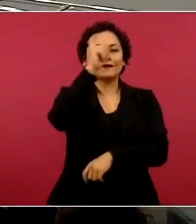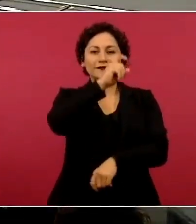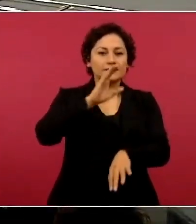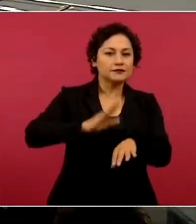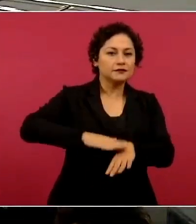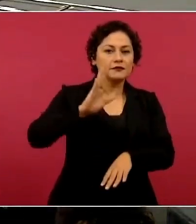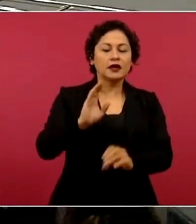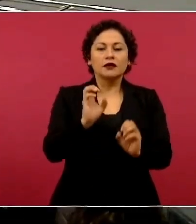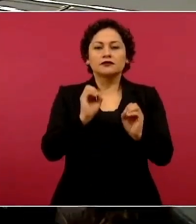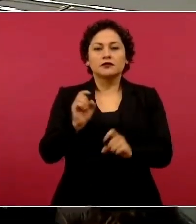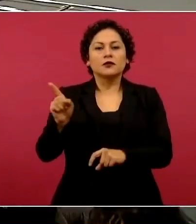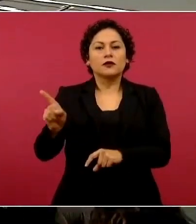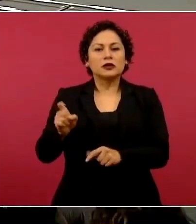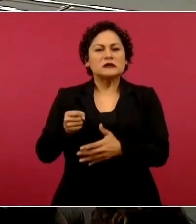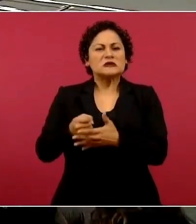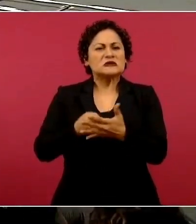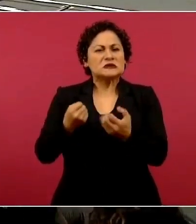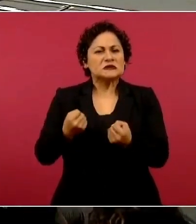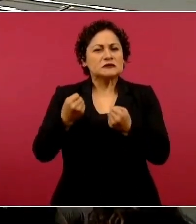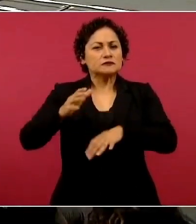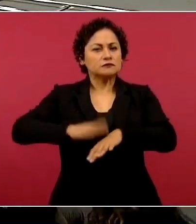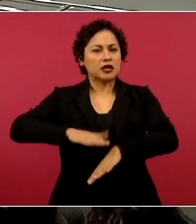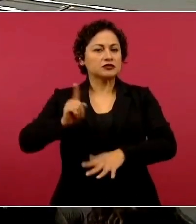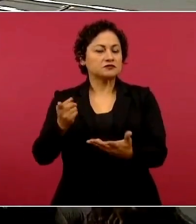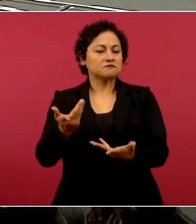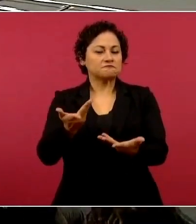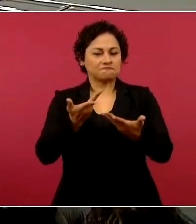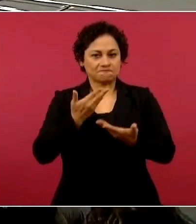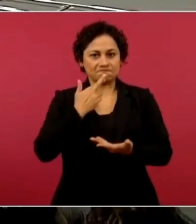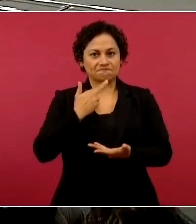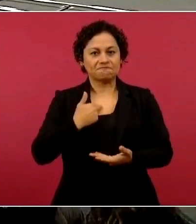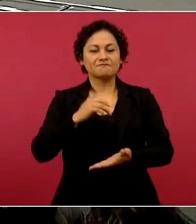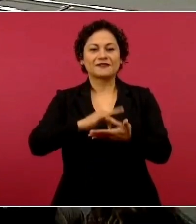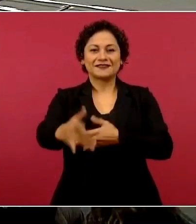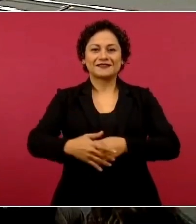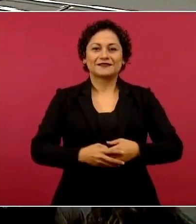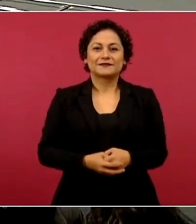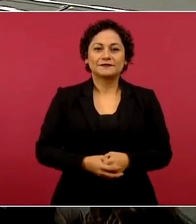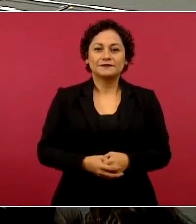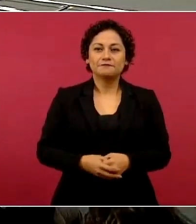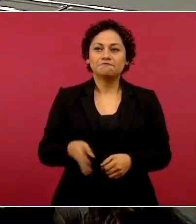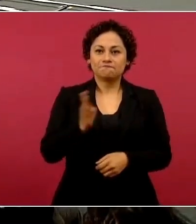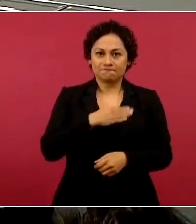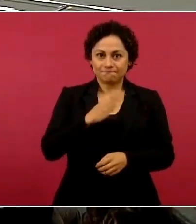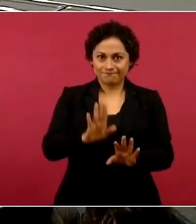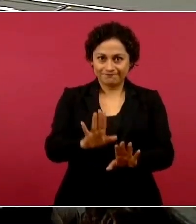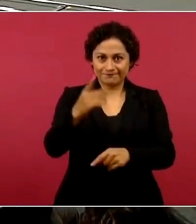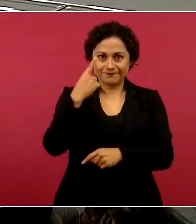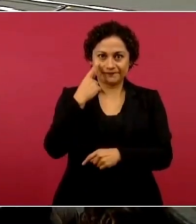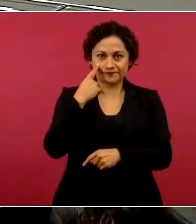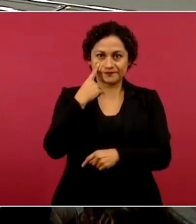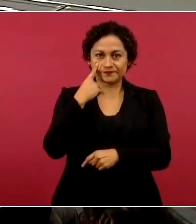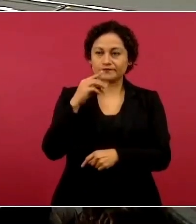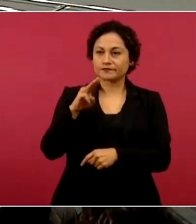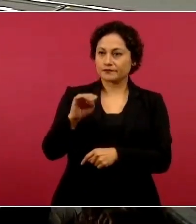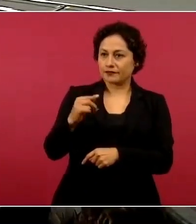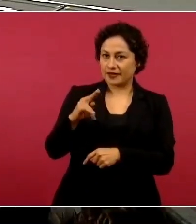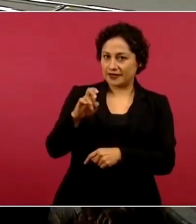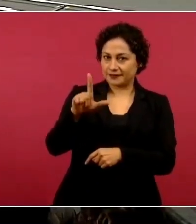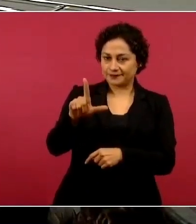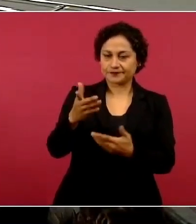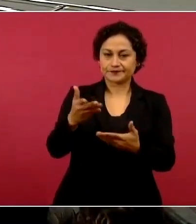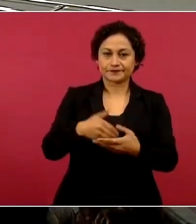atenuar ese impulso? Muchas gracias por esta primera respuesta. Pues es muy bueno. Mira, Miguel,